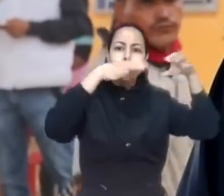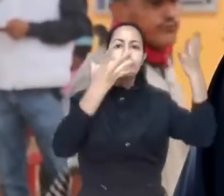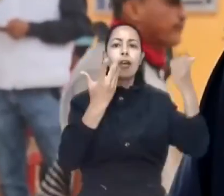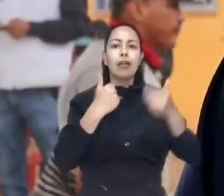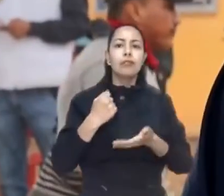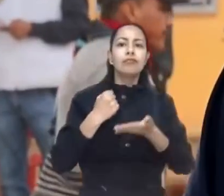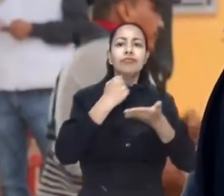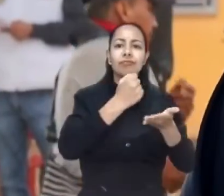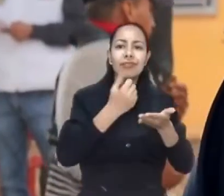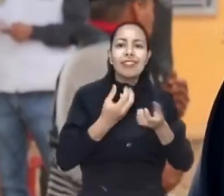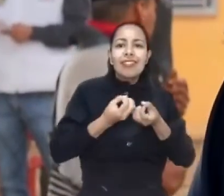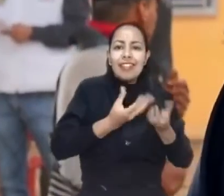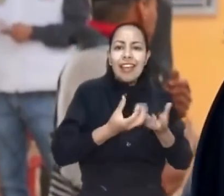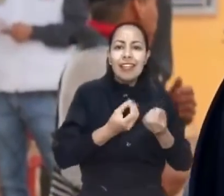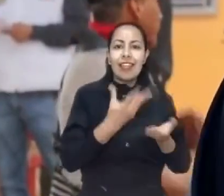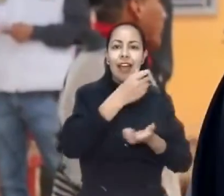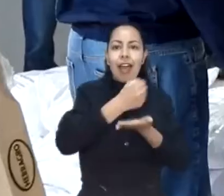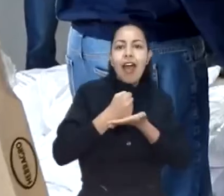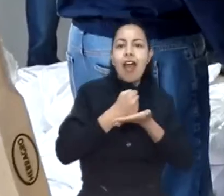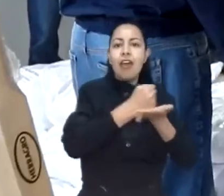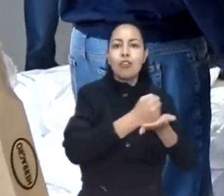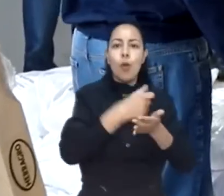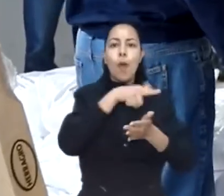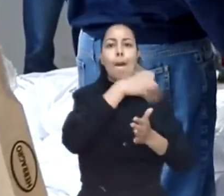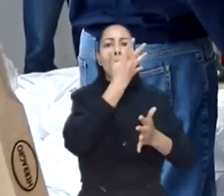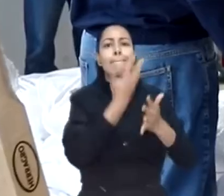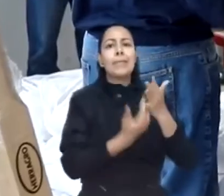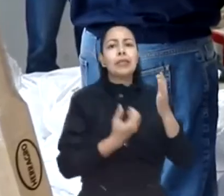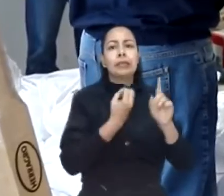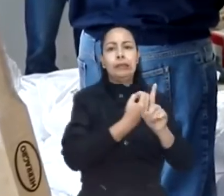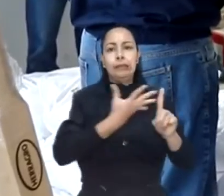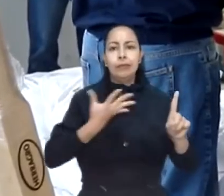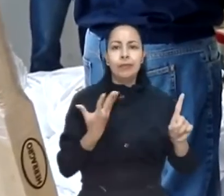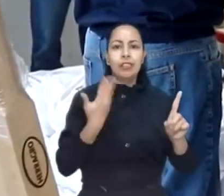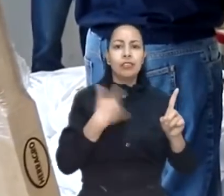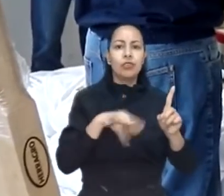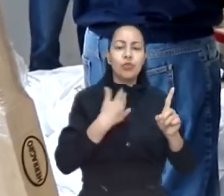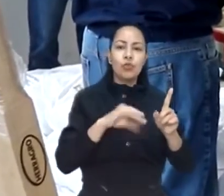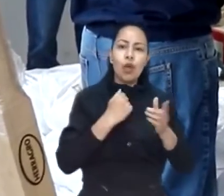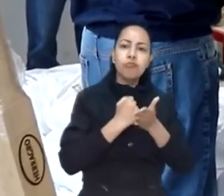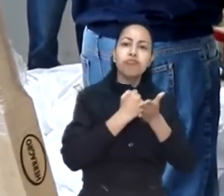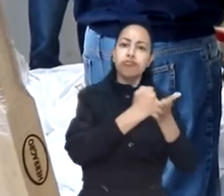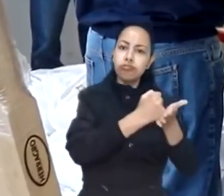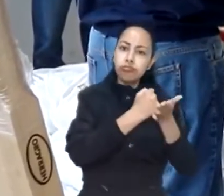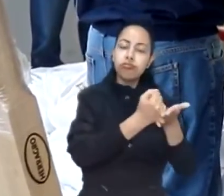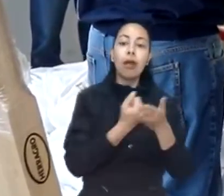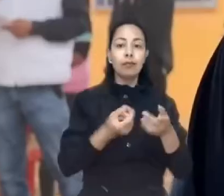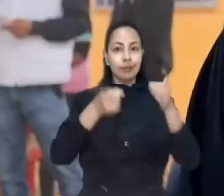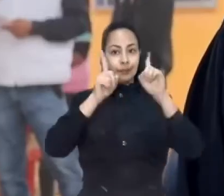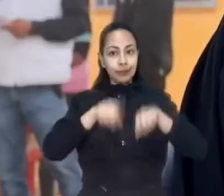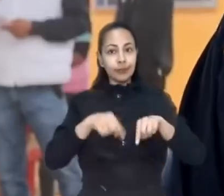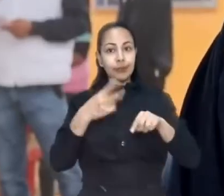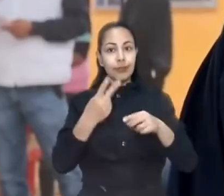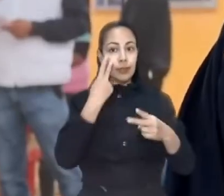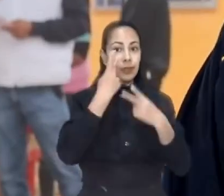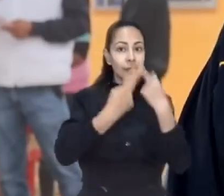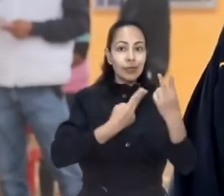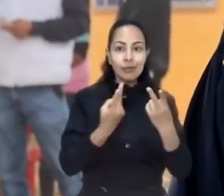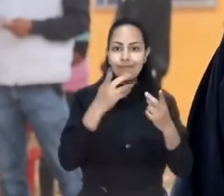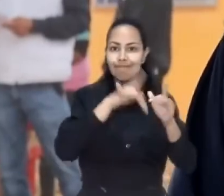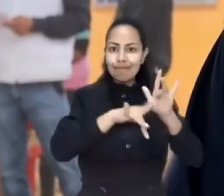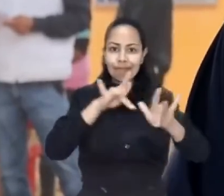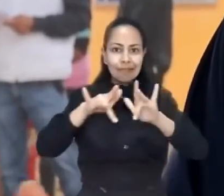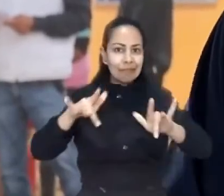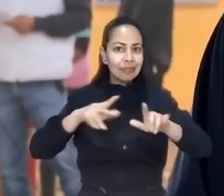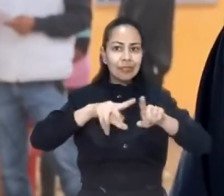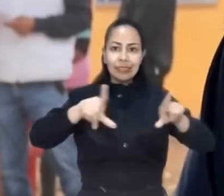lluvias, haciendo entrega de unas ayudas humanitarias para mitigar un poco el impacto de estas afectaciones. También estamos visitando